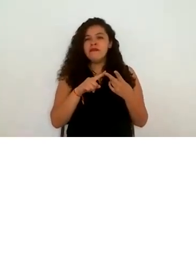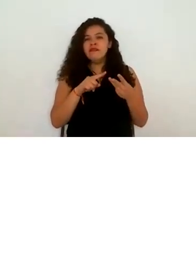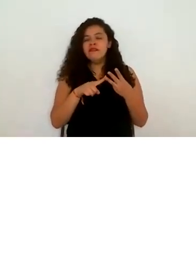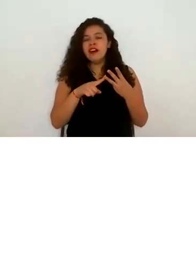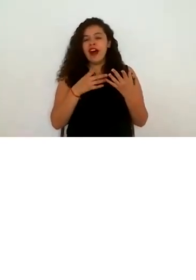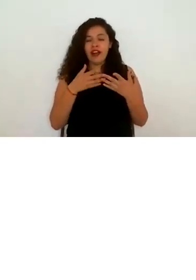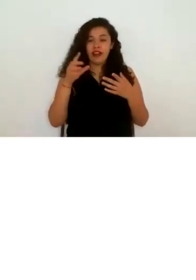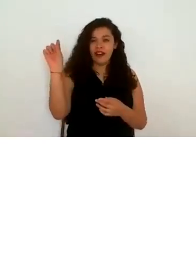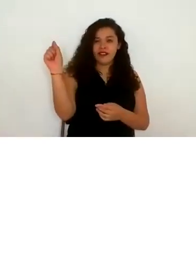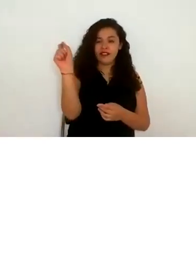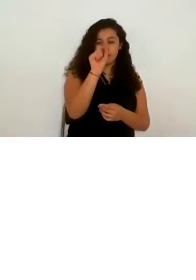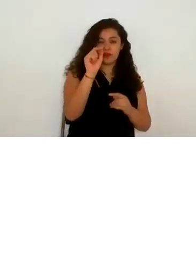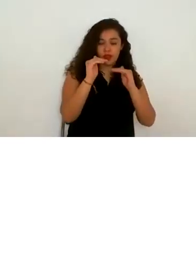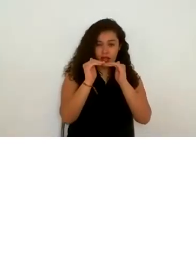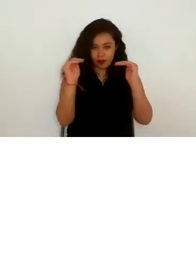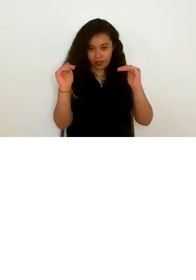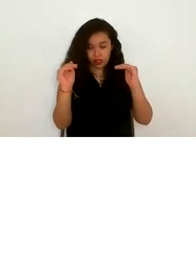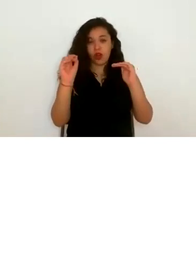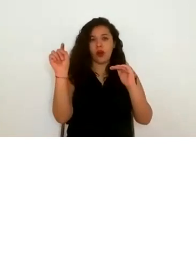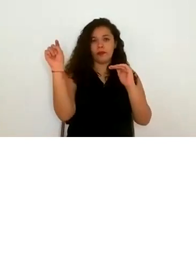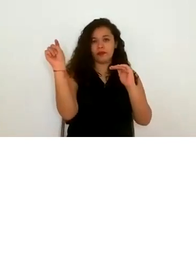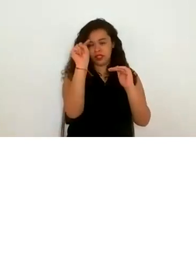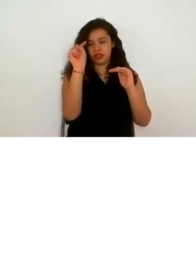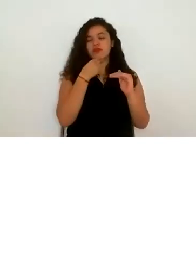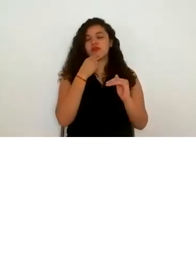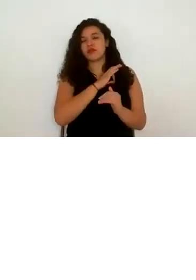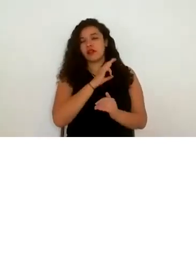guiones, guión bajo, guión medio. Si ustedes recuerdan, en la codificación del